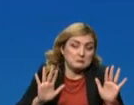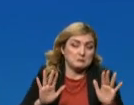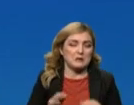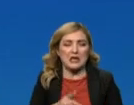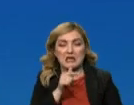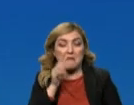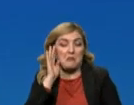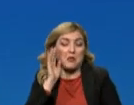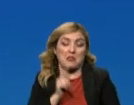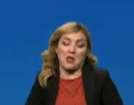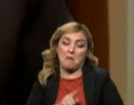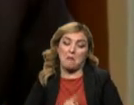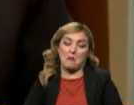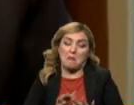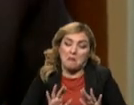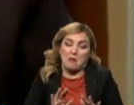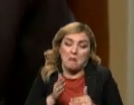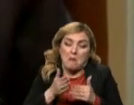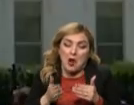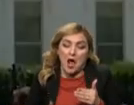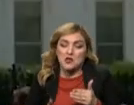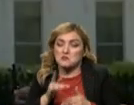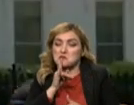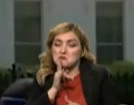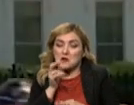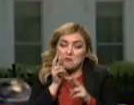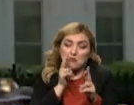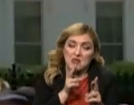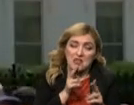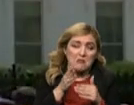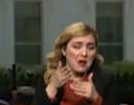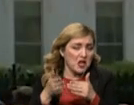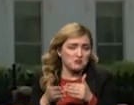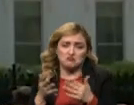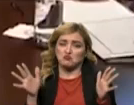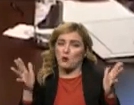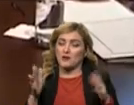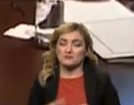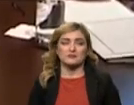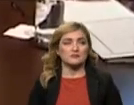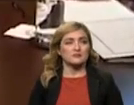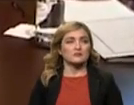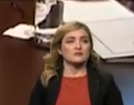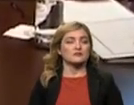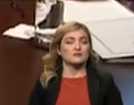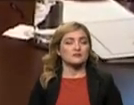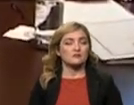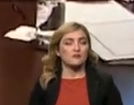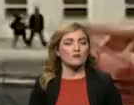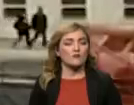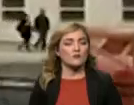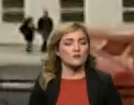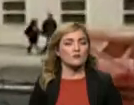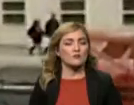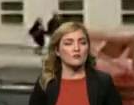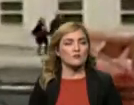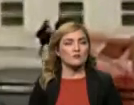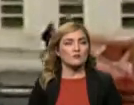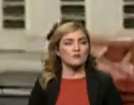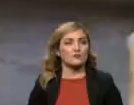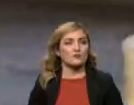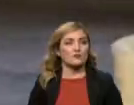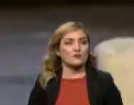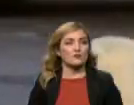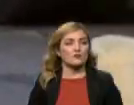más importante, pues no hay un plazo establecido para que Estados Unidos tome la decisión que le dará el visto bueno a nuestro próximo